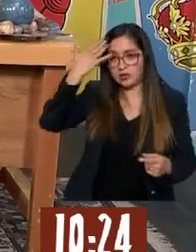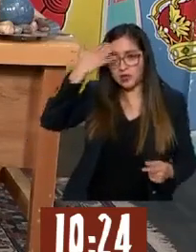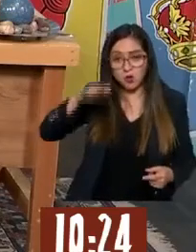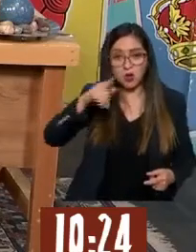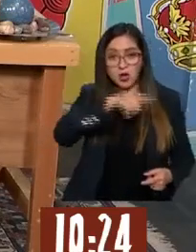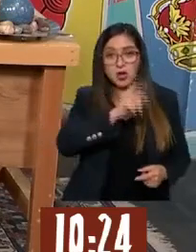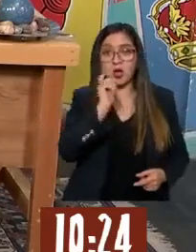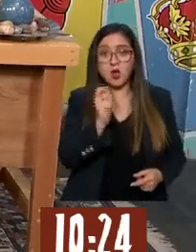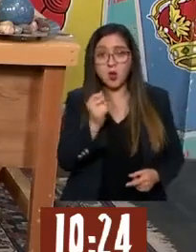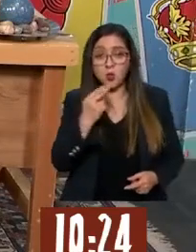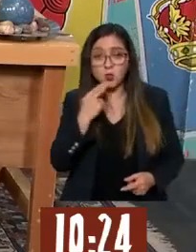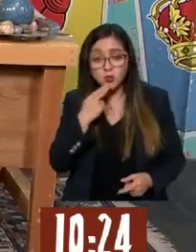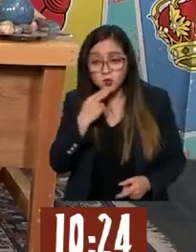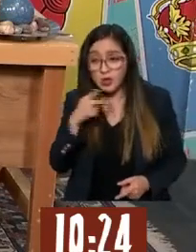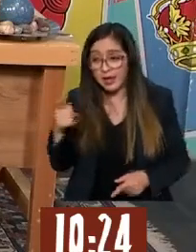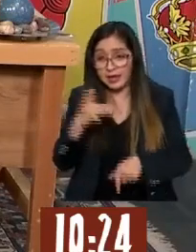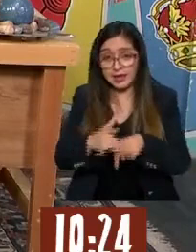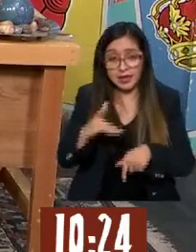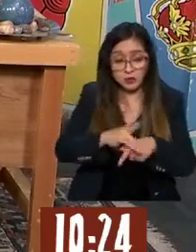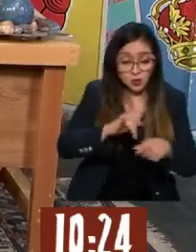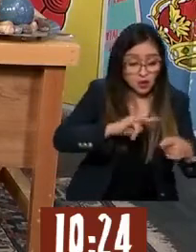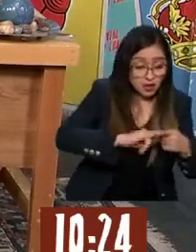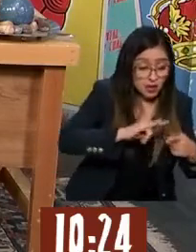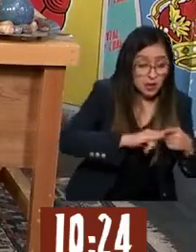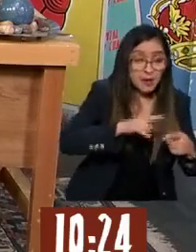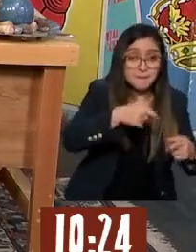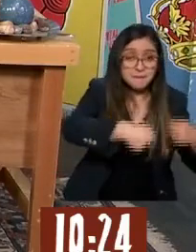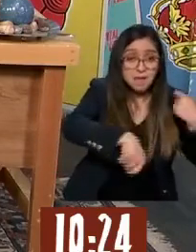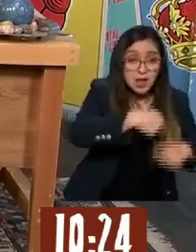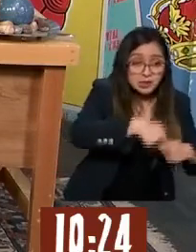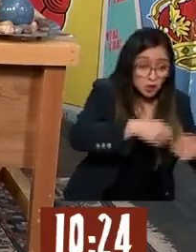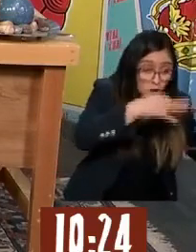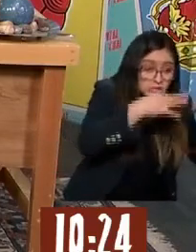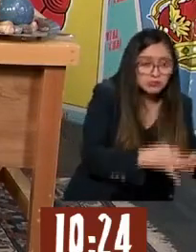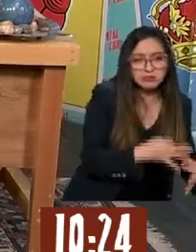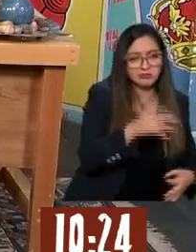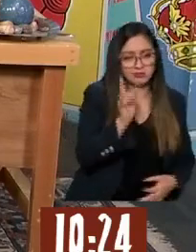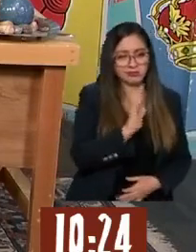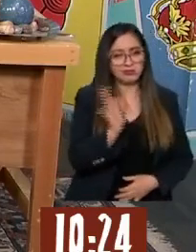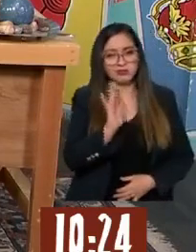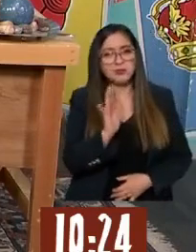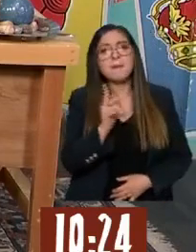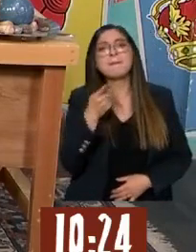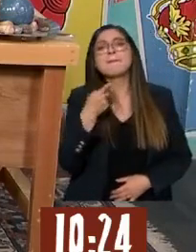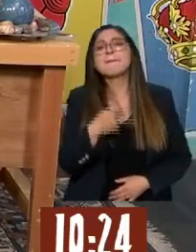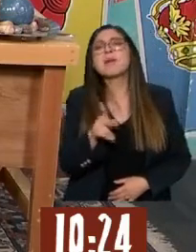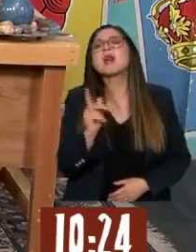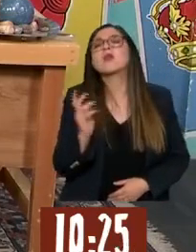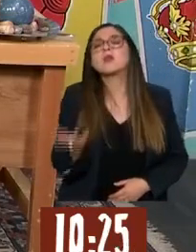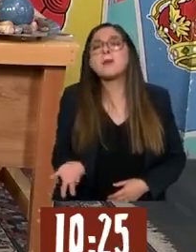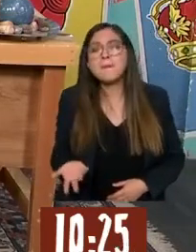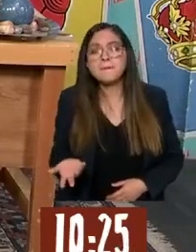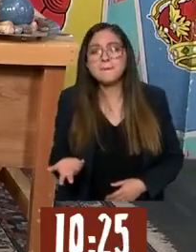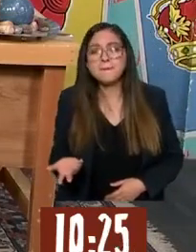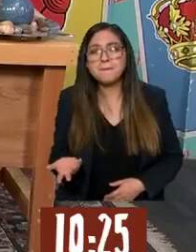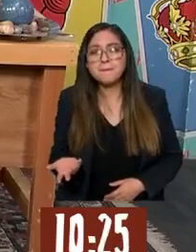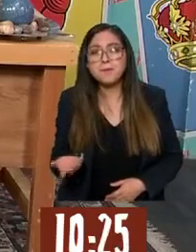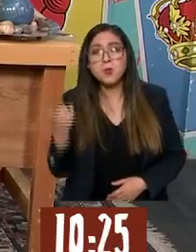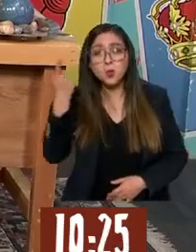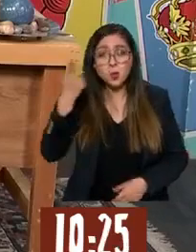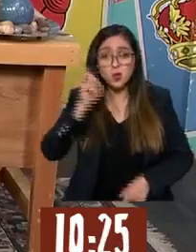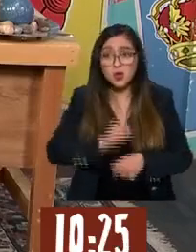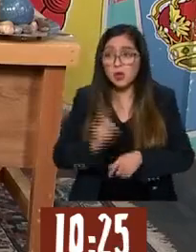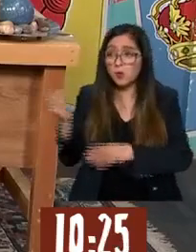plástico. Obviamente no es plástico, ¿verdad? No, no, pero... Pero sí, lleva, sacaron que es plástico.